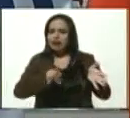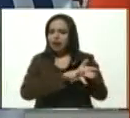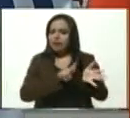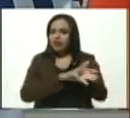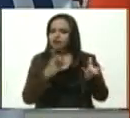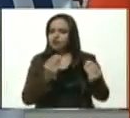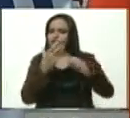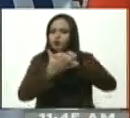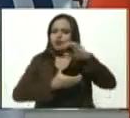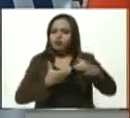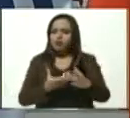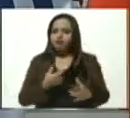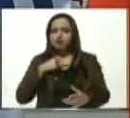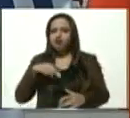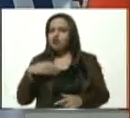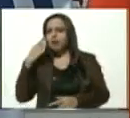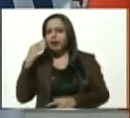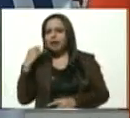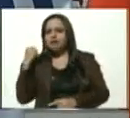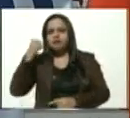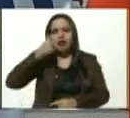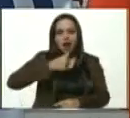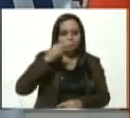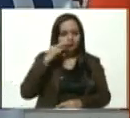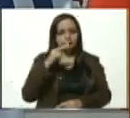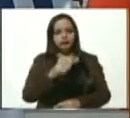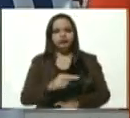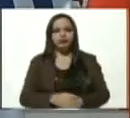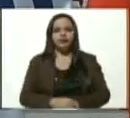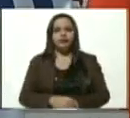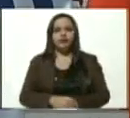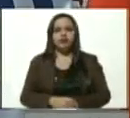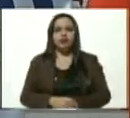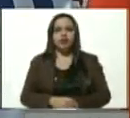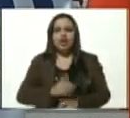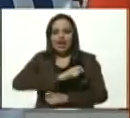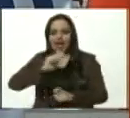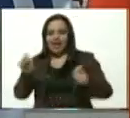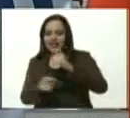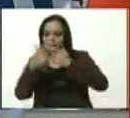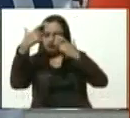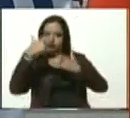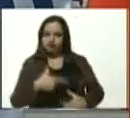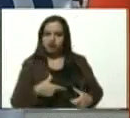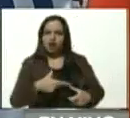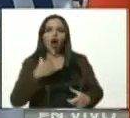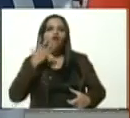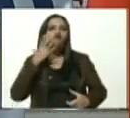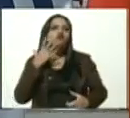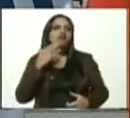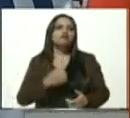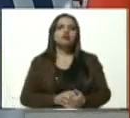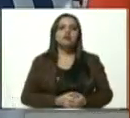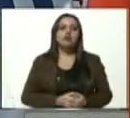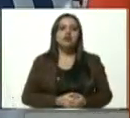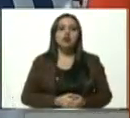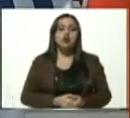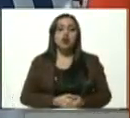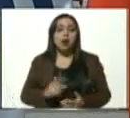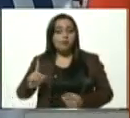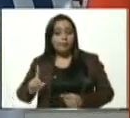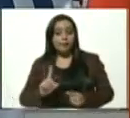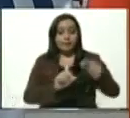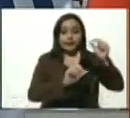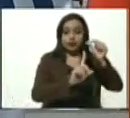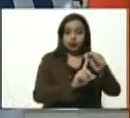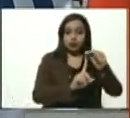de nuestra experiencia en este Ministerio Público es la usurpación de funciones, el cual se materializa cuando un ciudadano